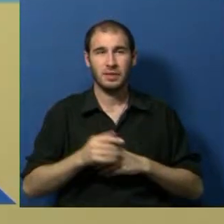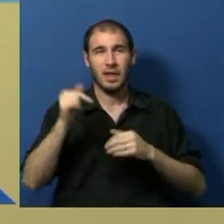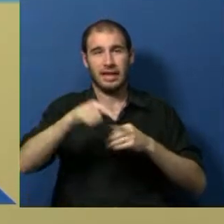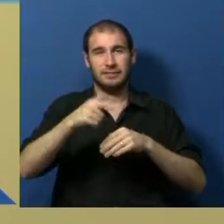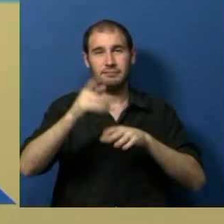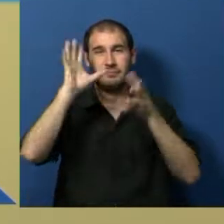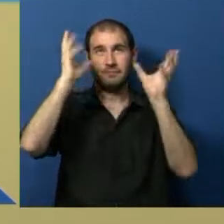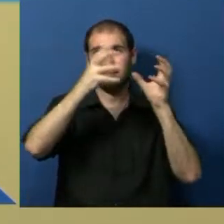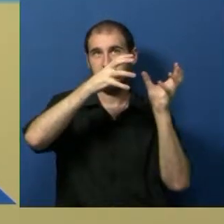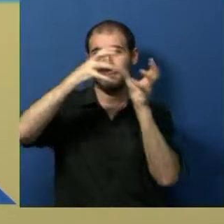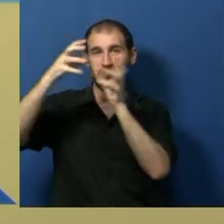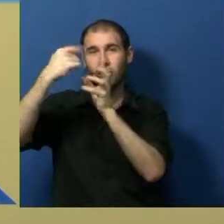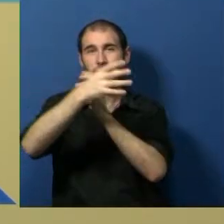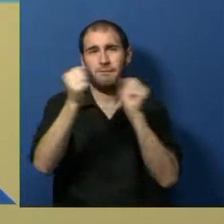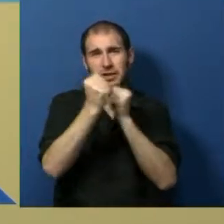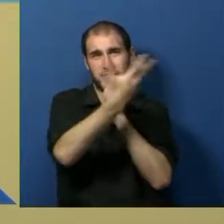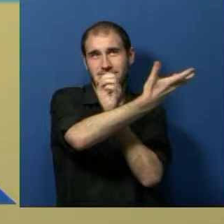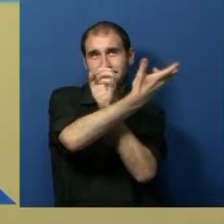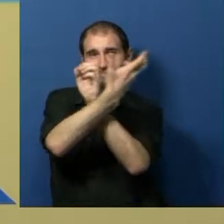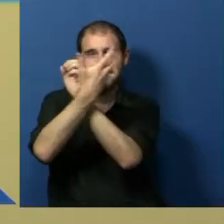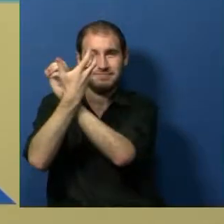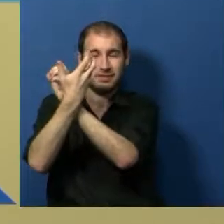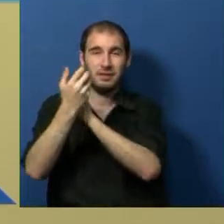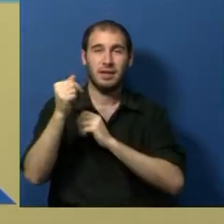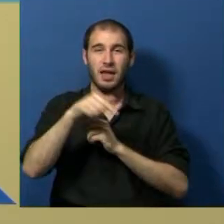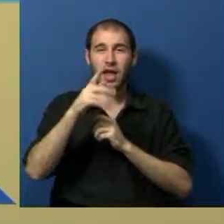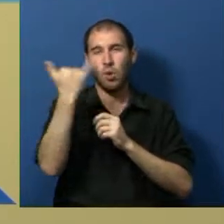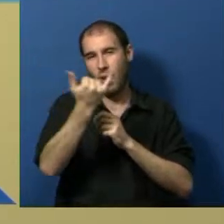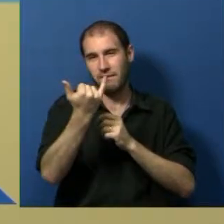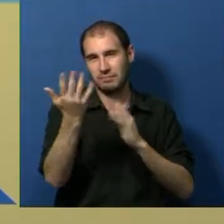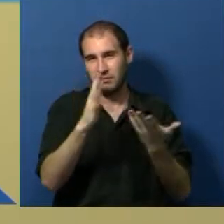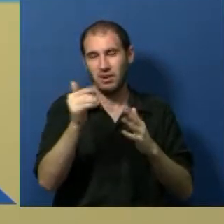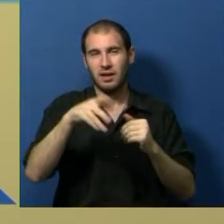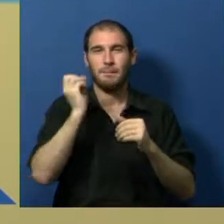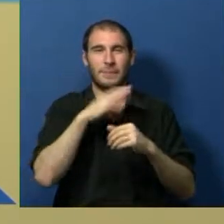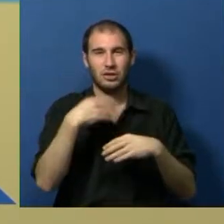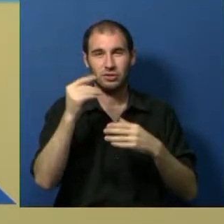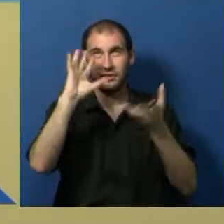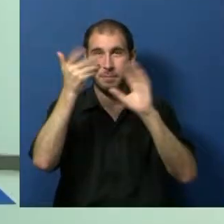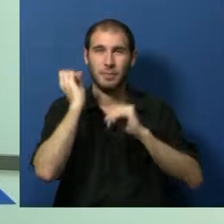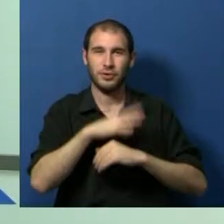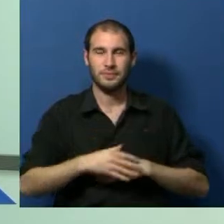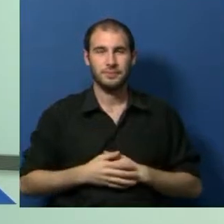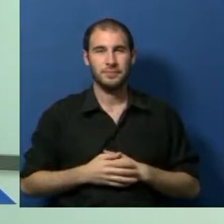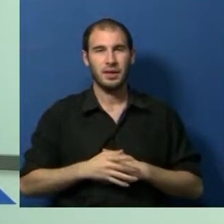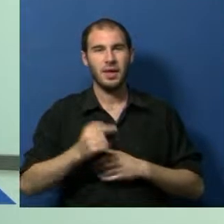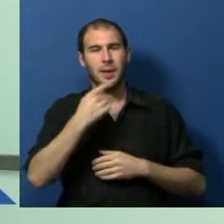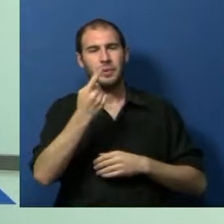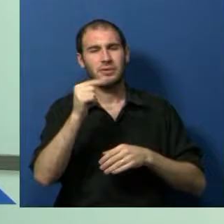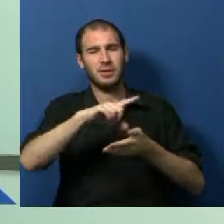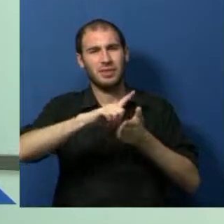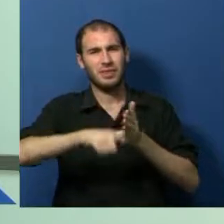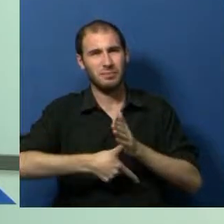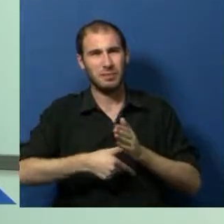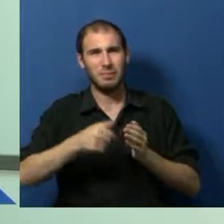este frente, ingrese una masa de aire frío, ya hacia el jueves tenderían a mejorar las condiciones del tiempo. Viene un poco retrasada, esto